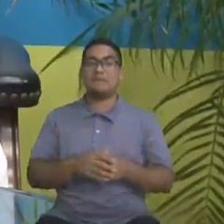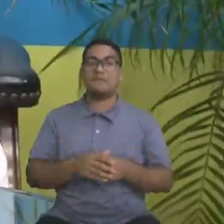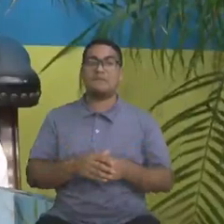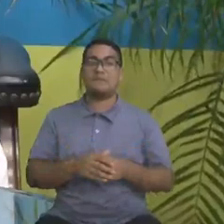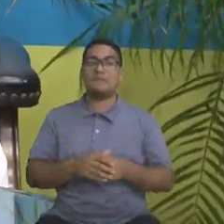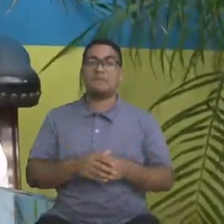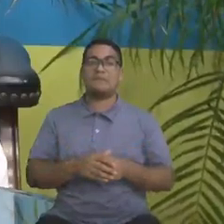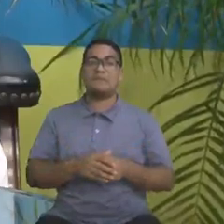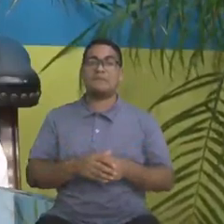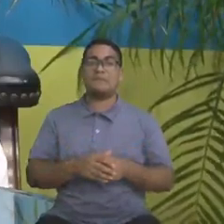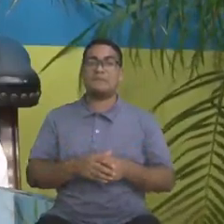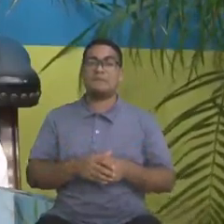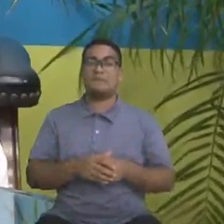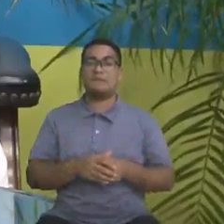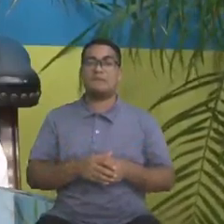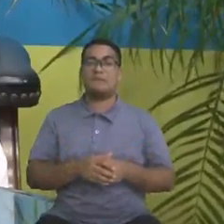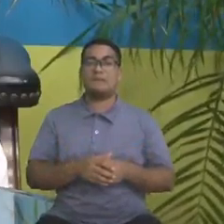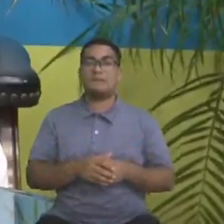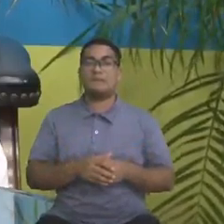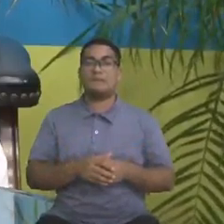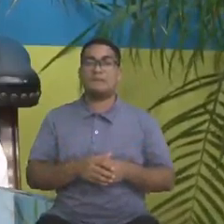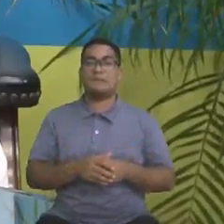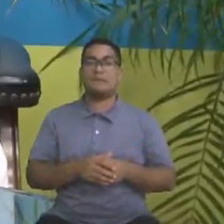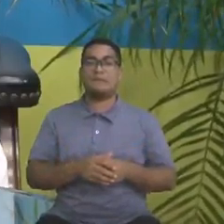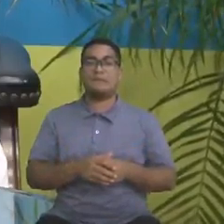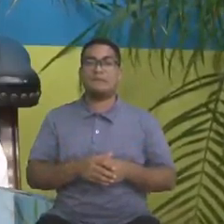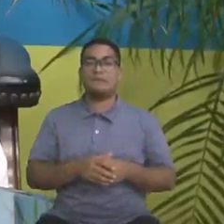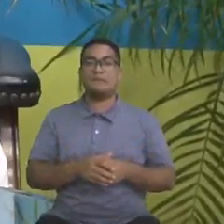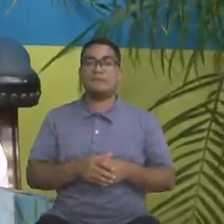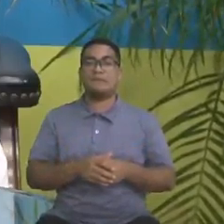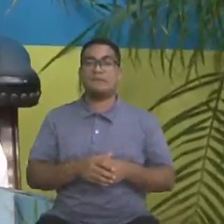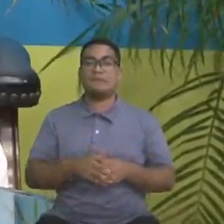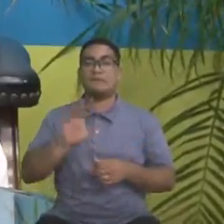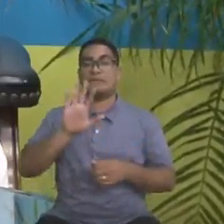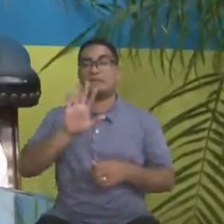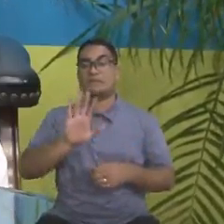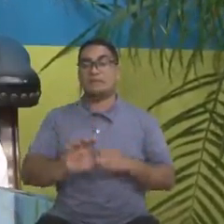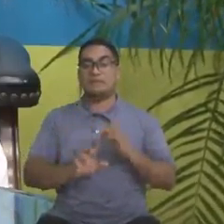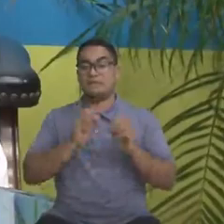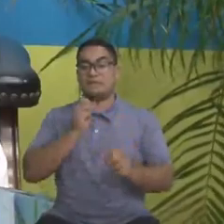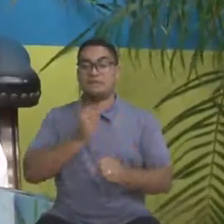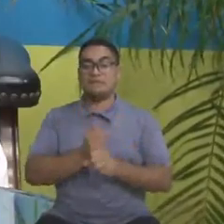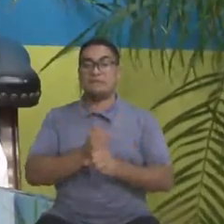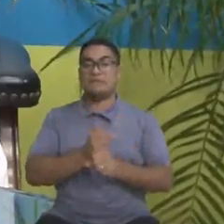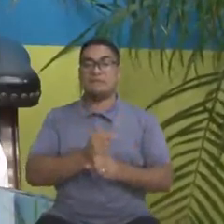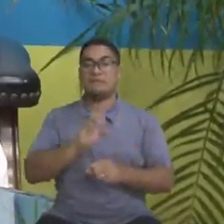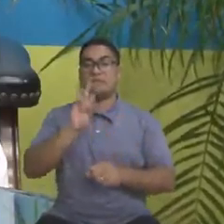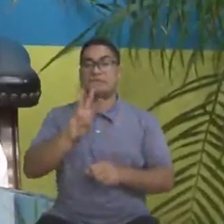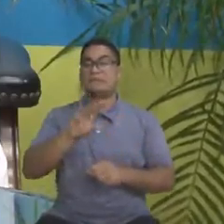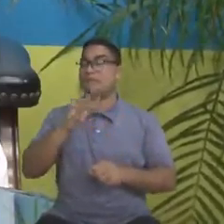De 4, me dijo, de 5 años tiene que medir 100, 105 y pesar